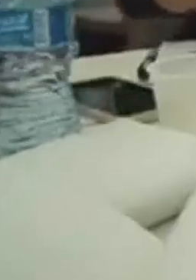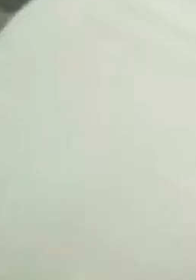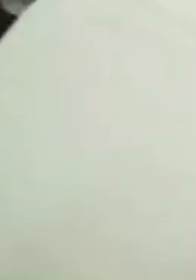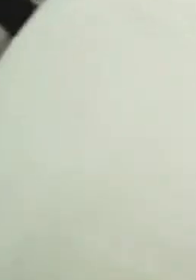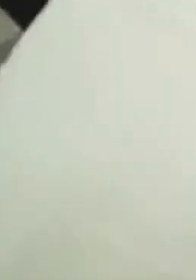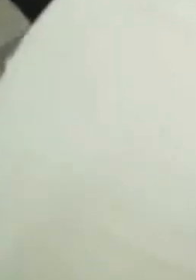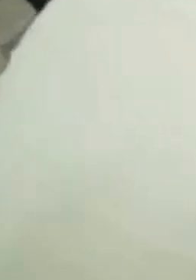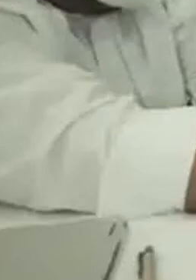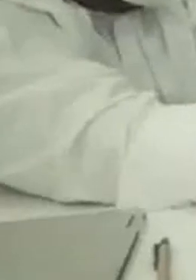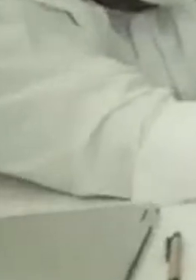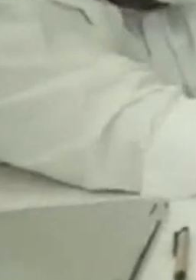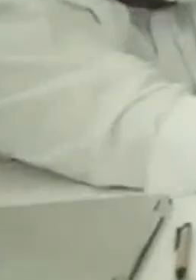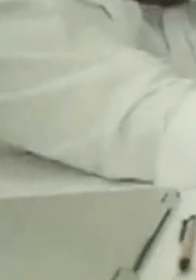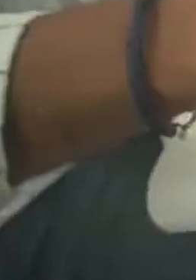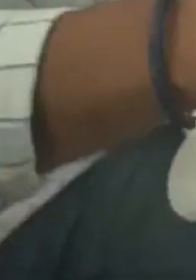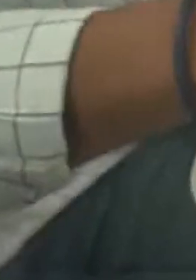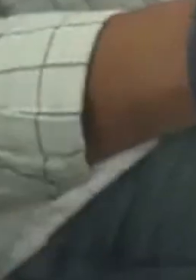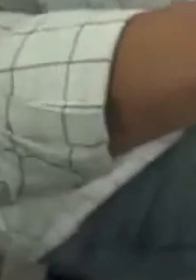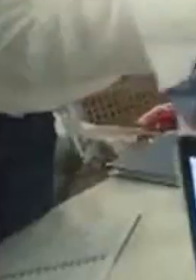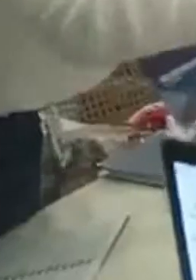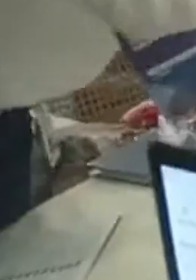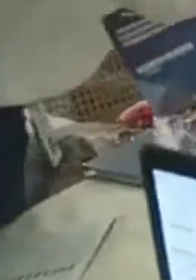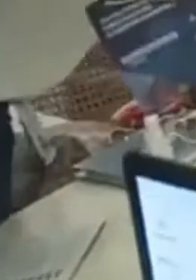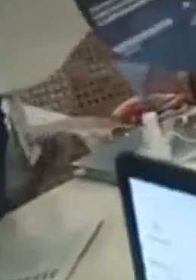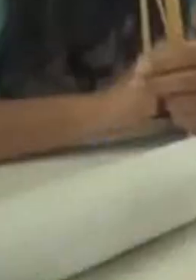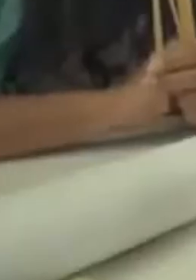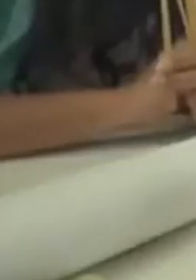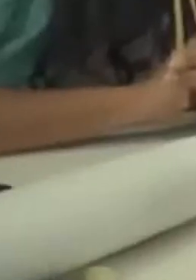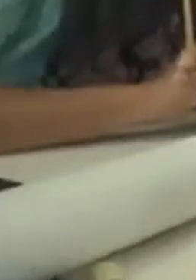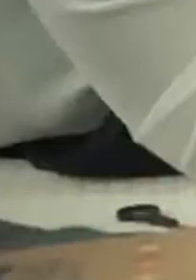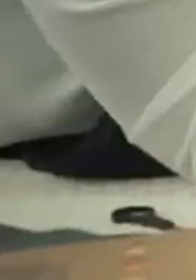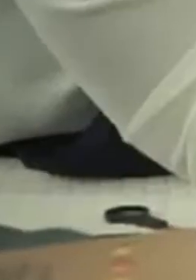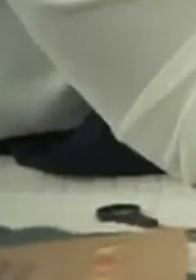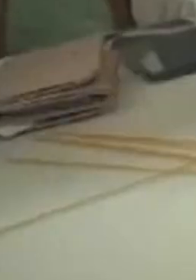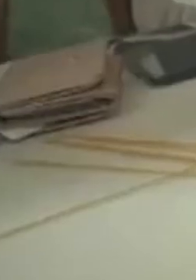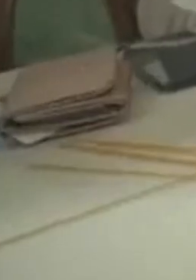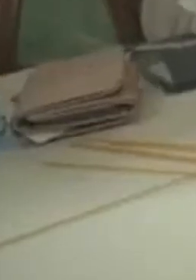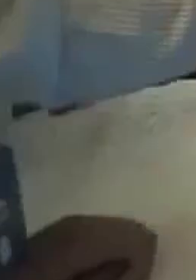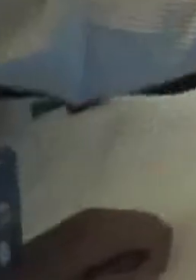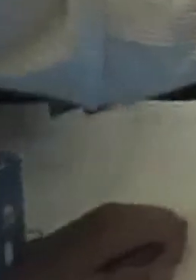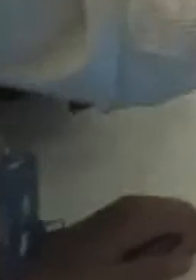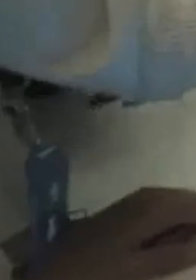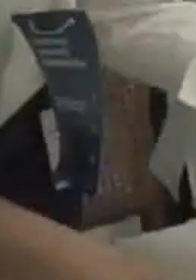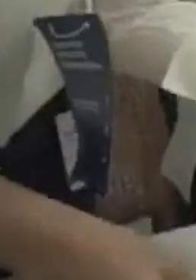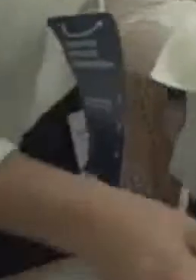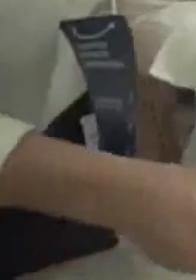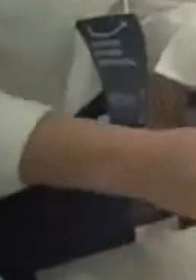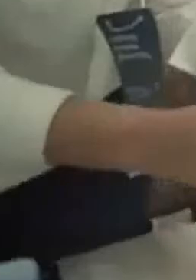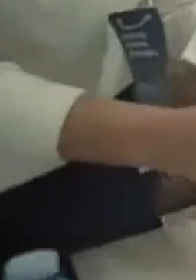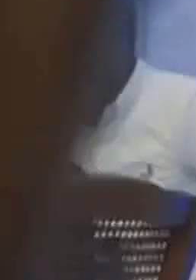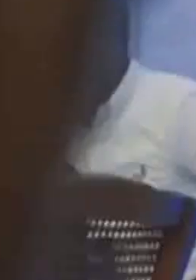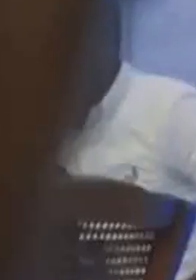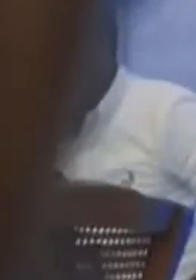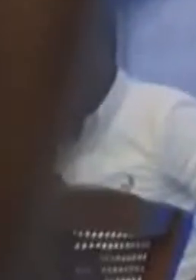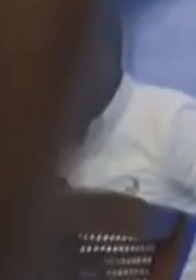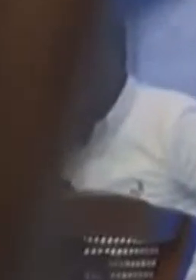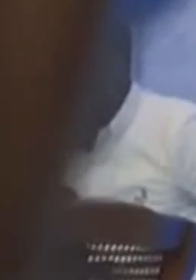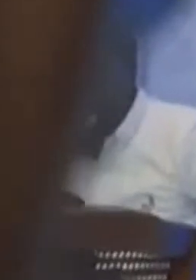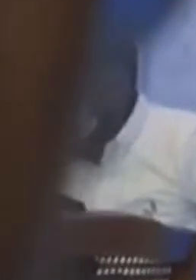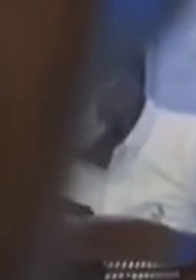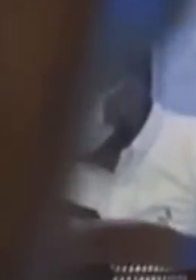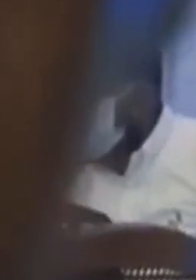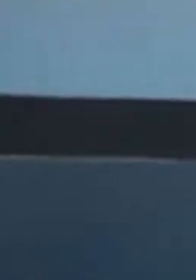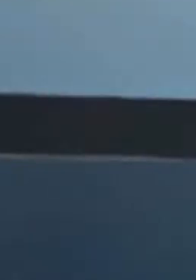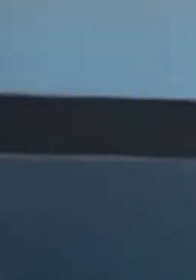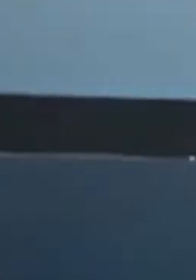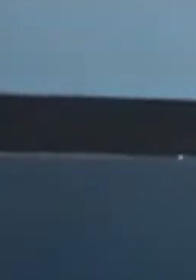salud en tanto que el segundo y tercer lugar corresponden al banco agrícola de la república dominicana y al instituto nacional